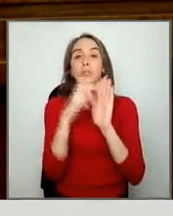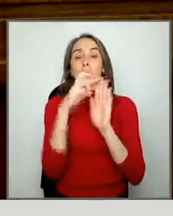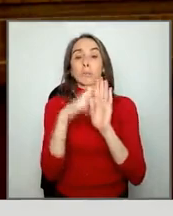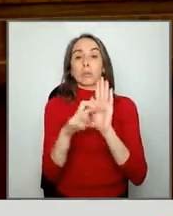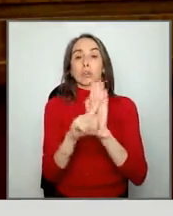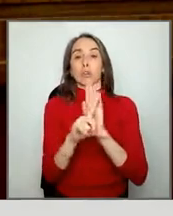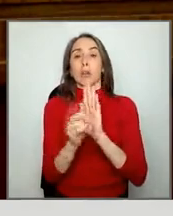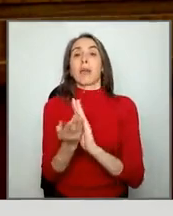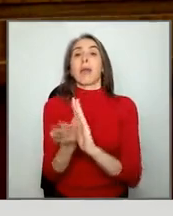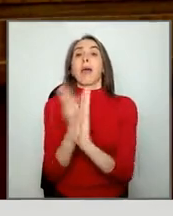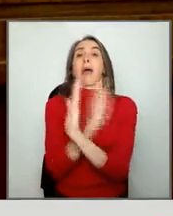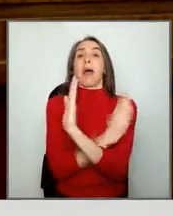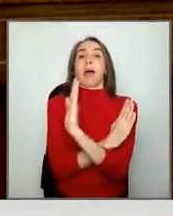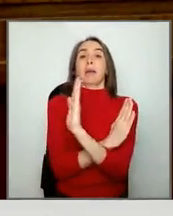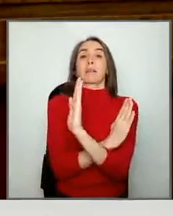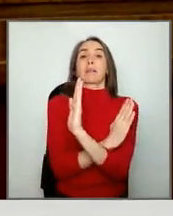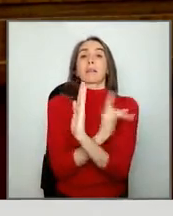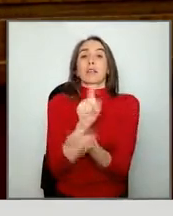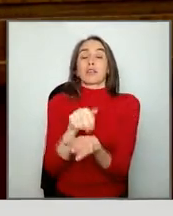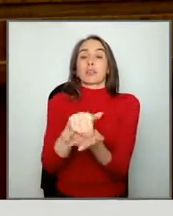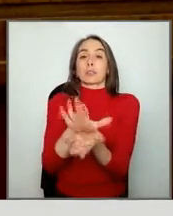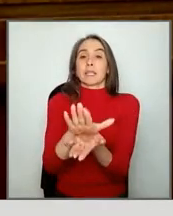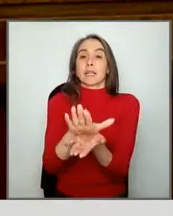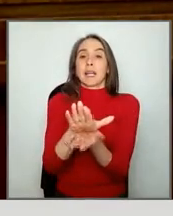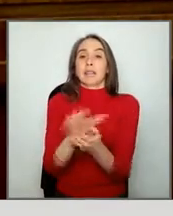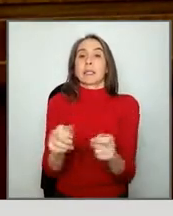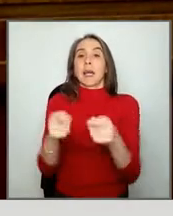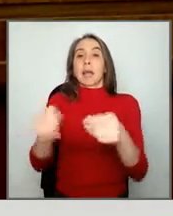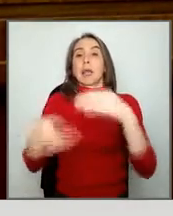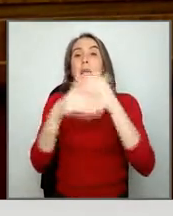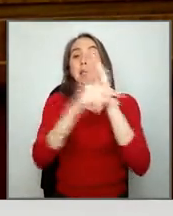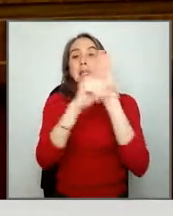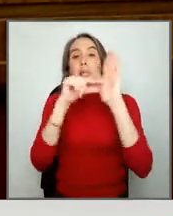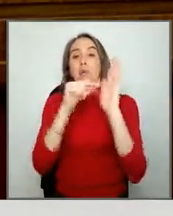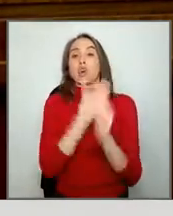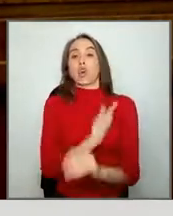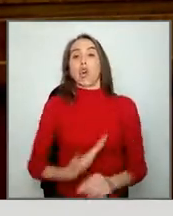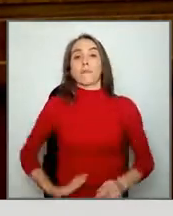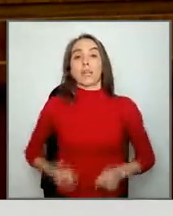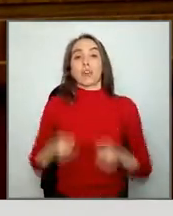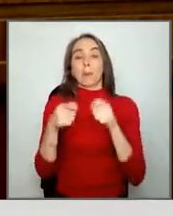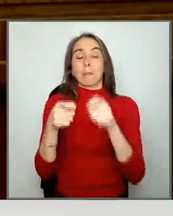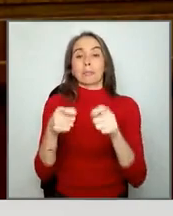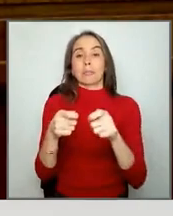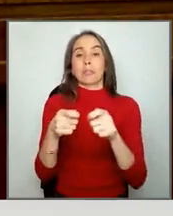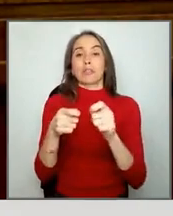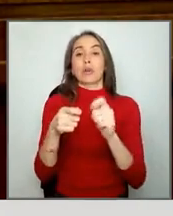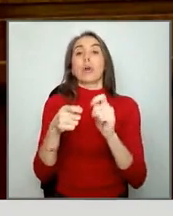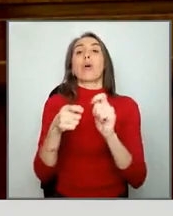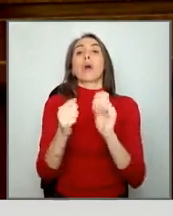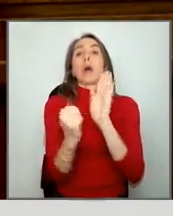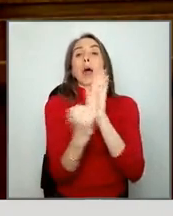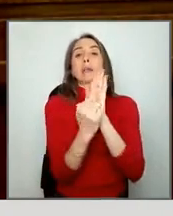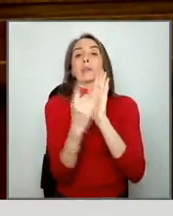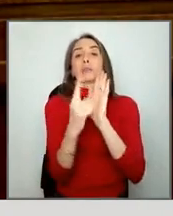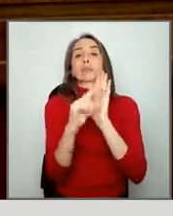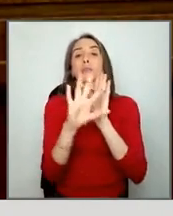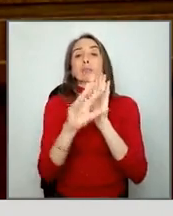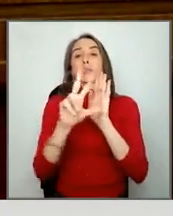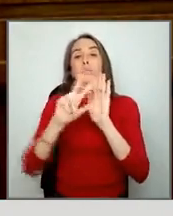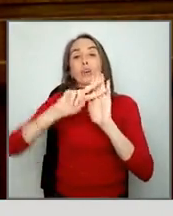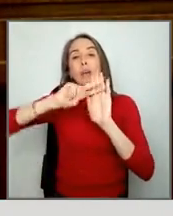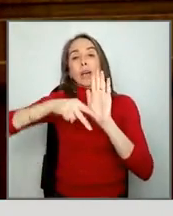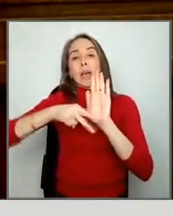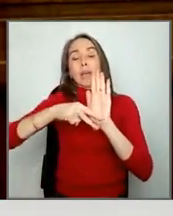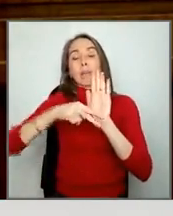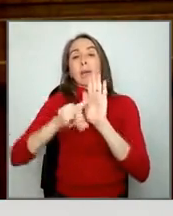rechazado la indicación que ponían el gobierno respecto a la modificación del artículo 158 de la ley